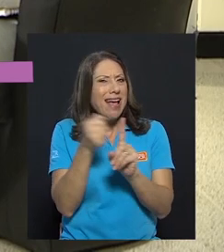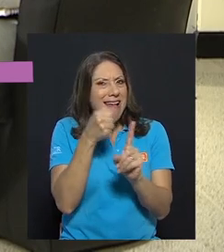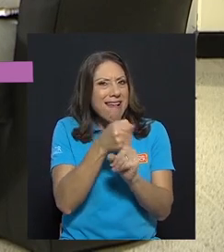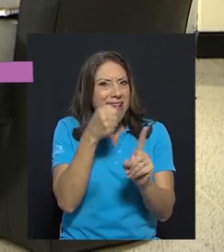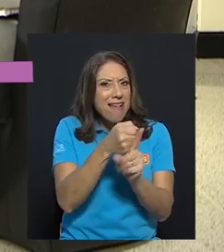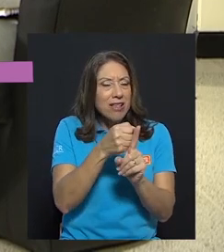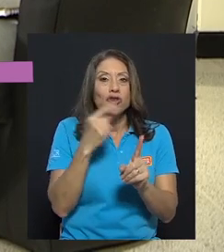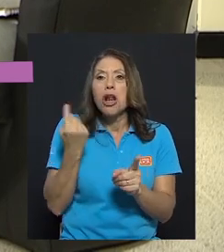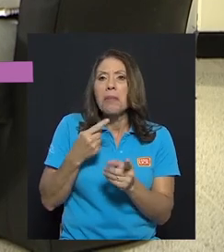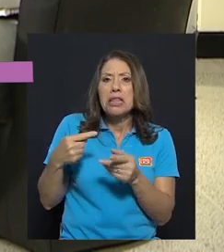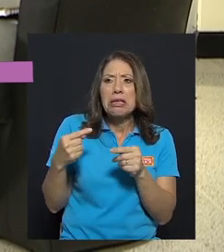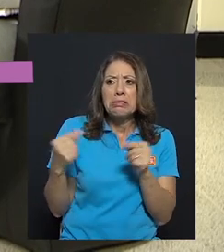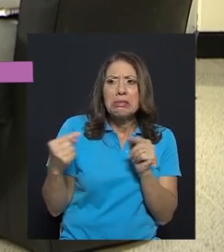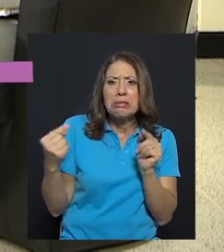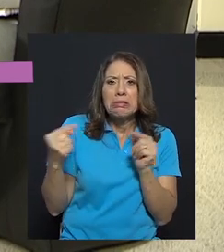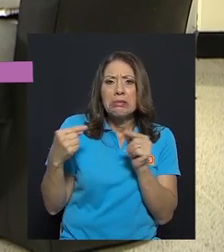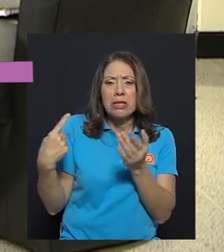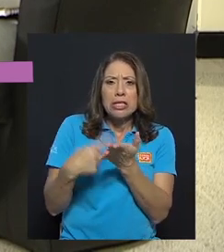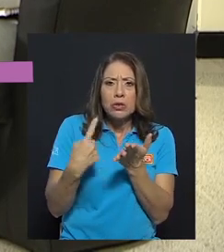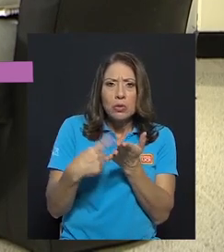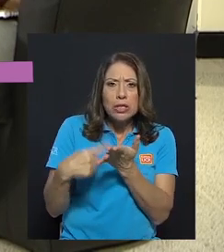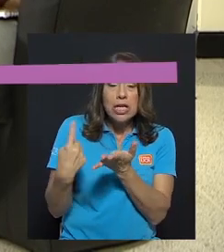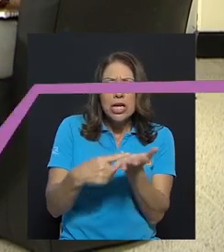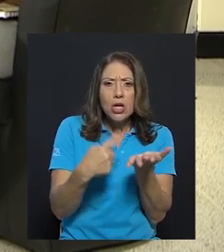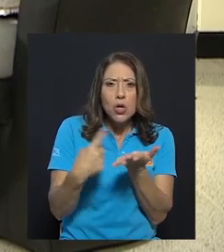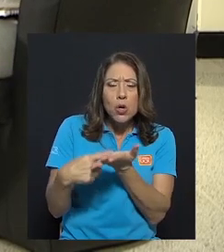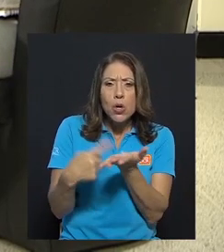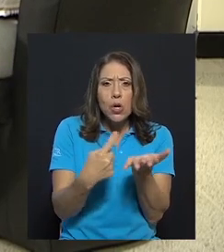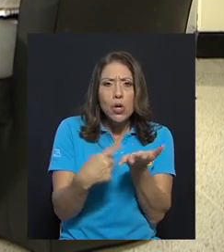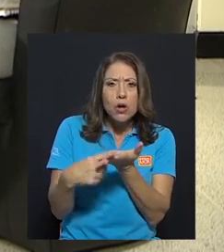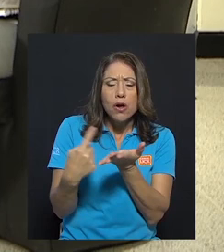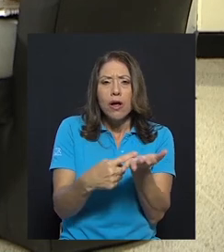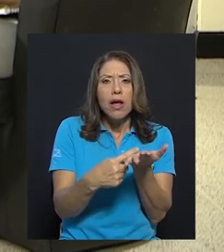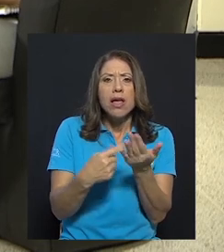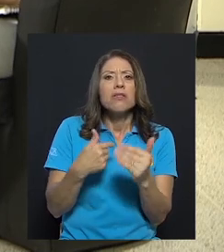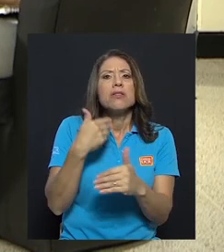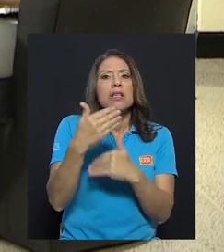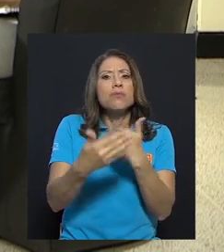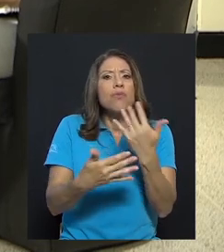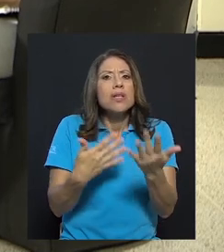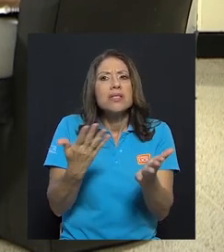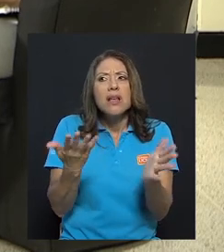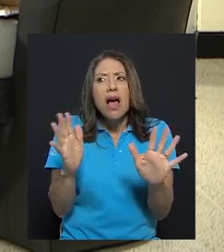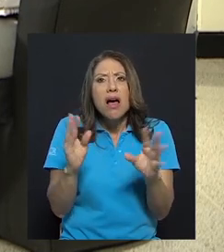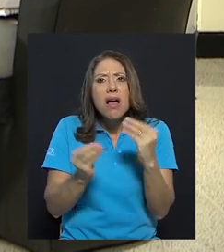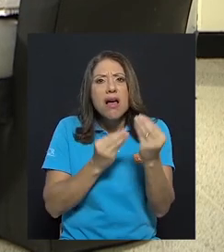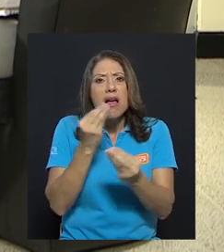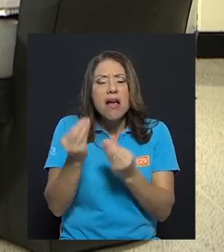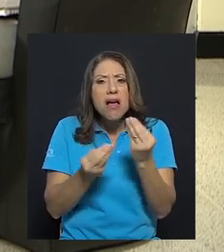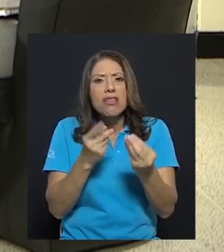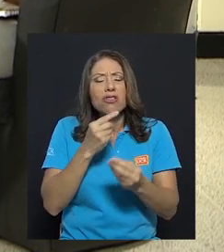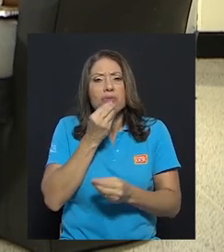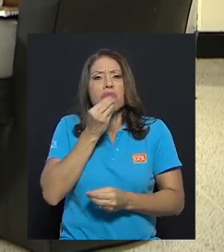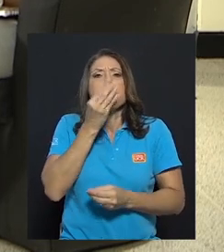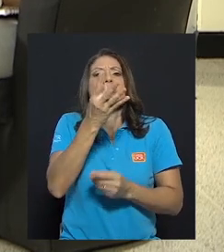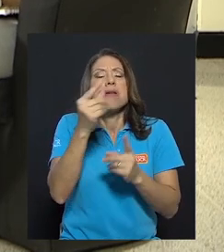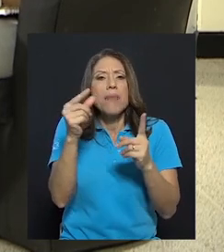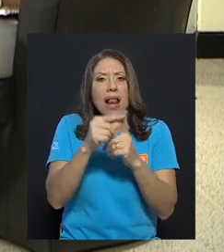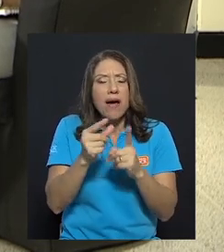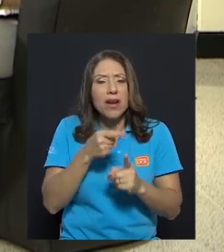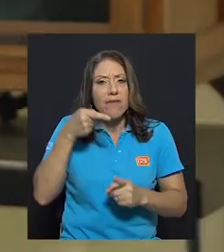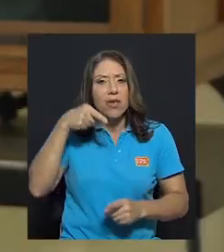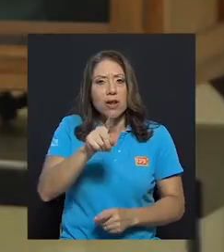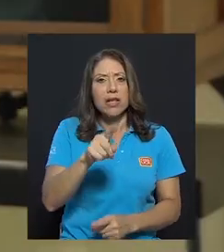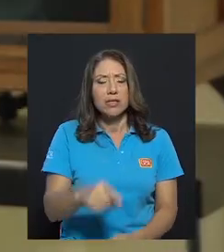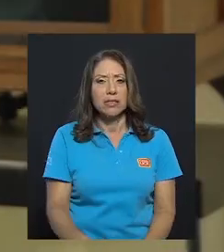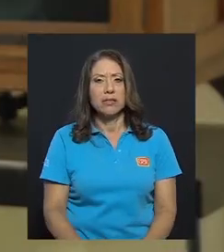discutirlo. Y ya cuando lo discutimos, cuando no hay un componente crítico de por medio, igual se da de la violencia, porque hay una violencia de palabra.